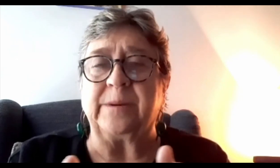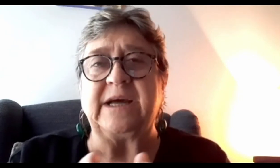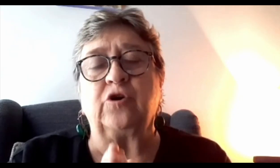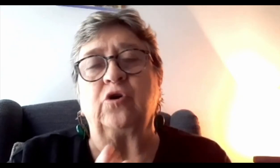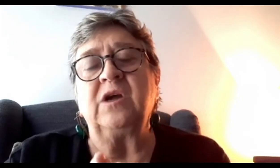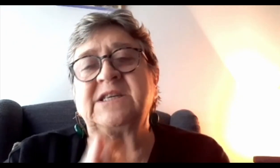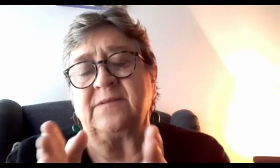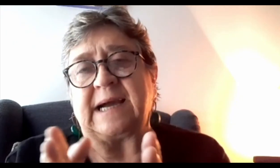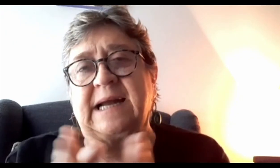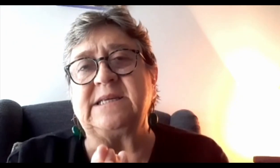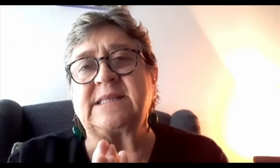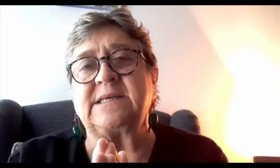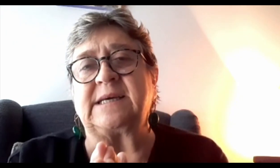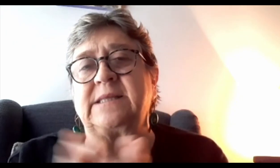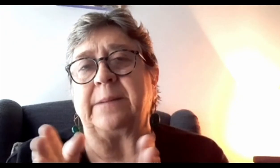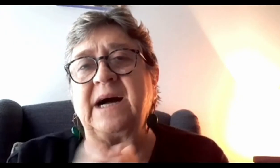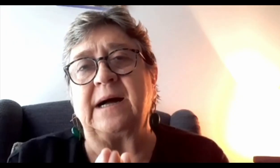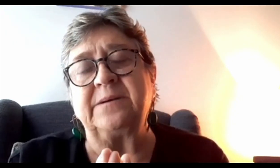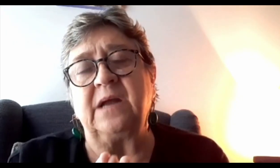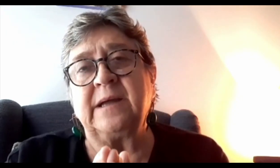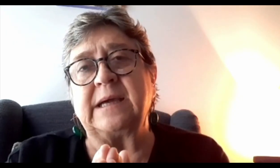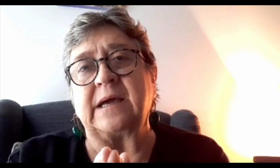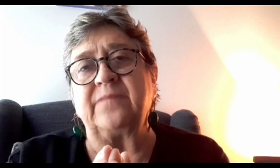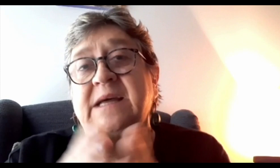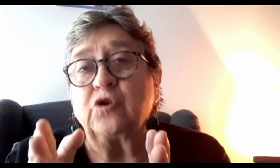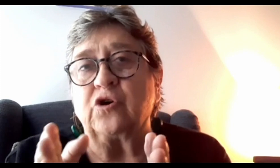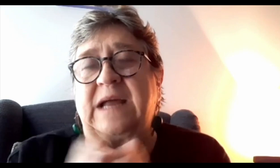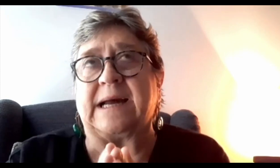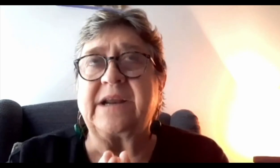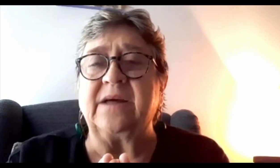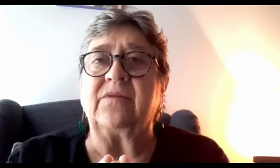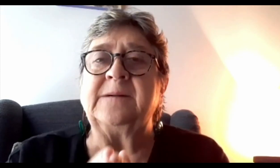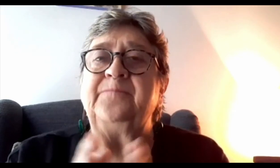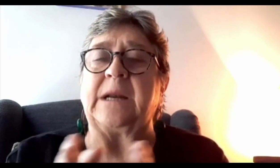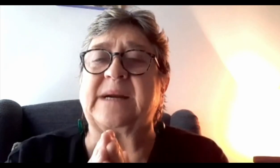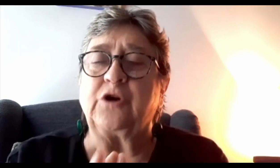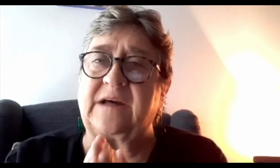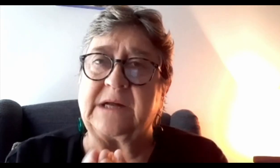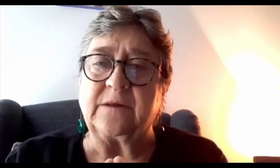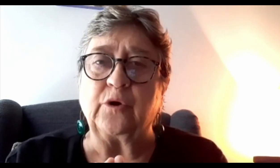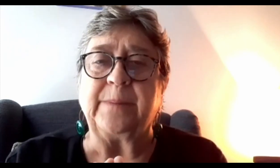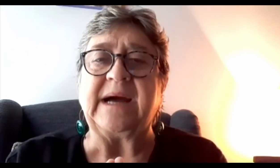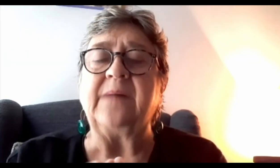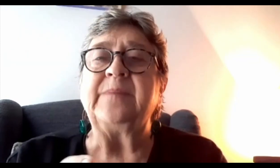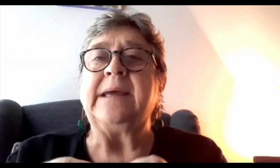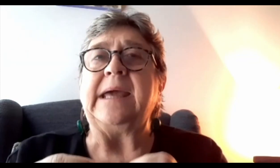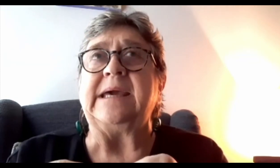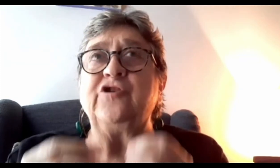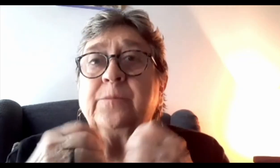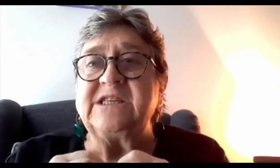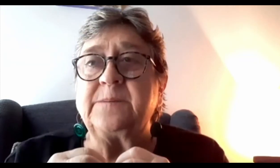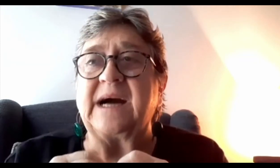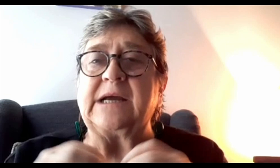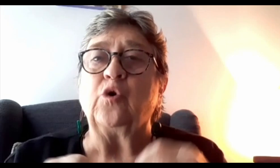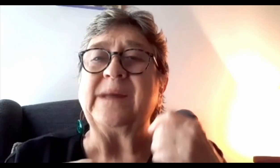movimiento obrero, sindicalistas que trabajan dentro de la red del Partido de la Izquierda Europea, y